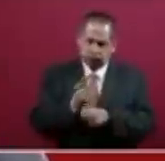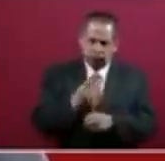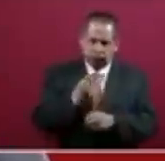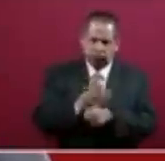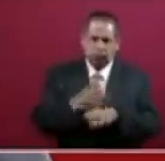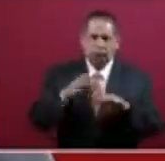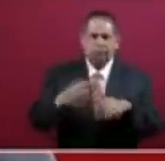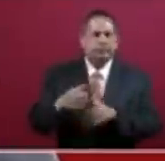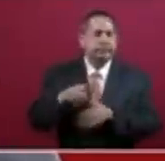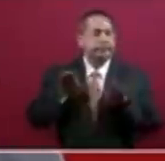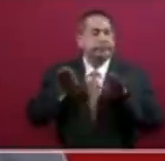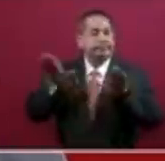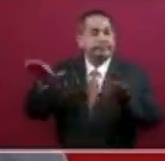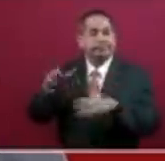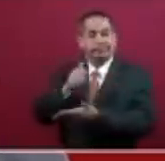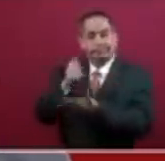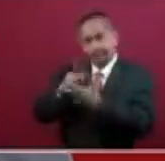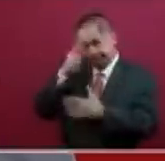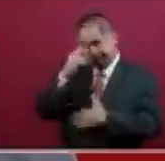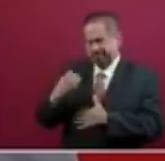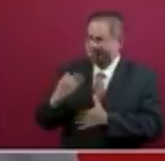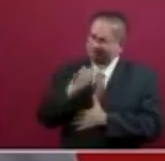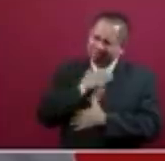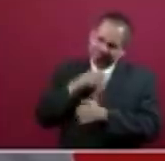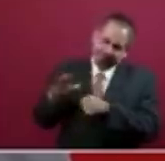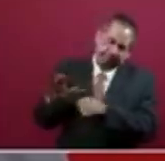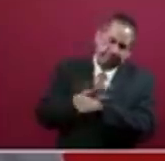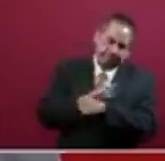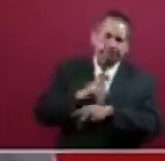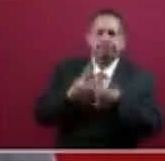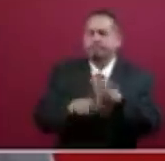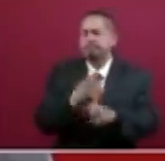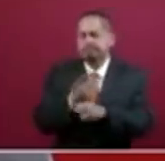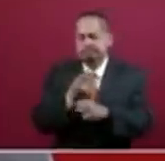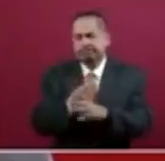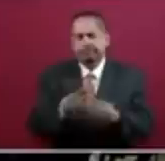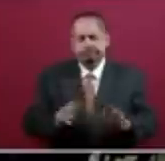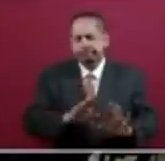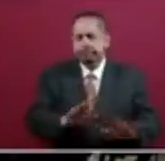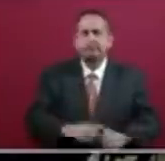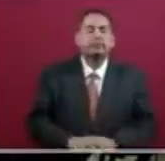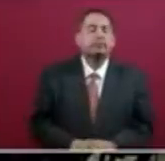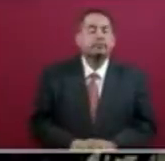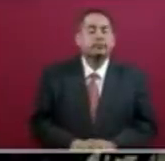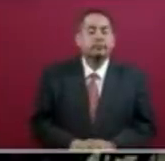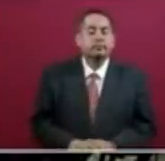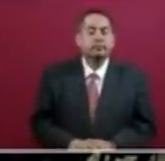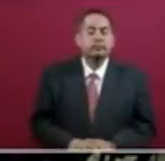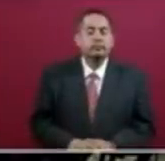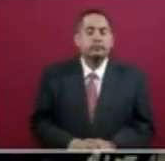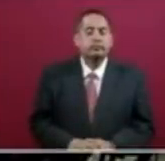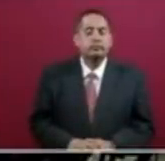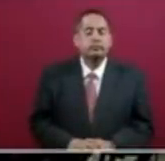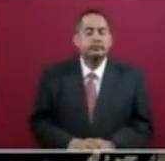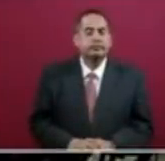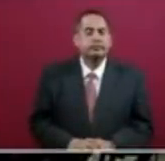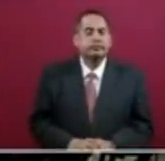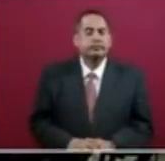la saturación del actual aeropuerto. Y sobre los mineros,